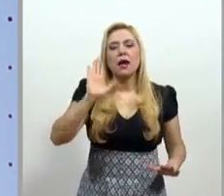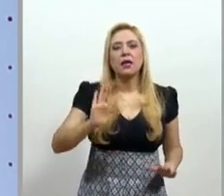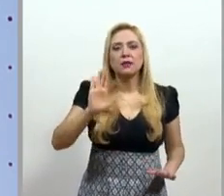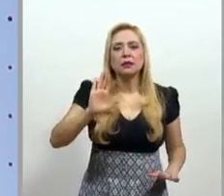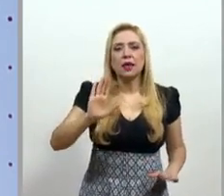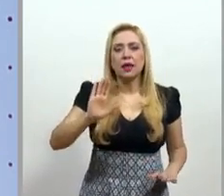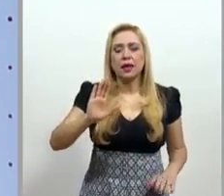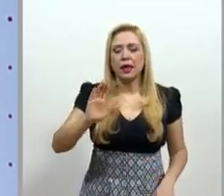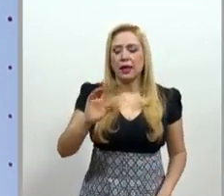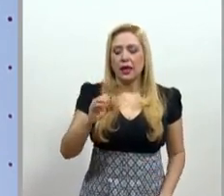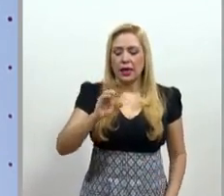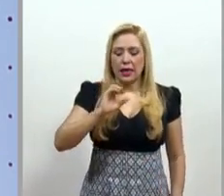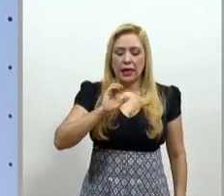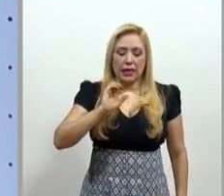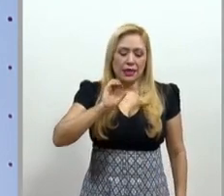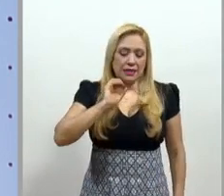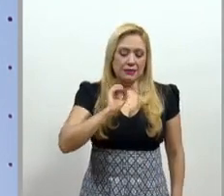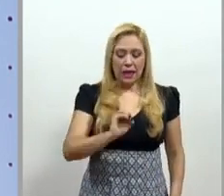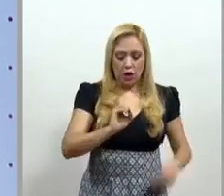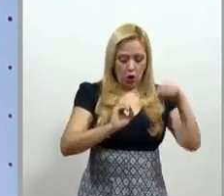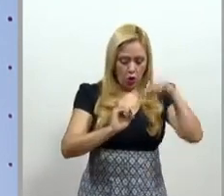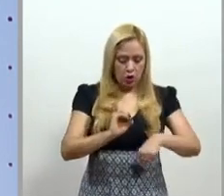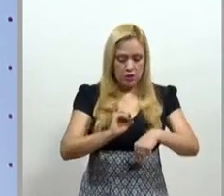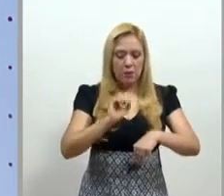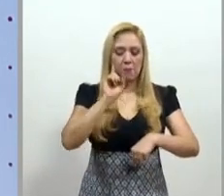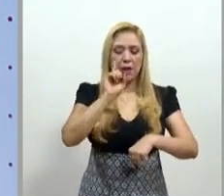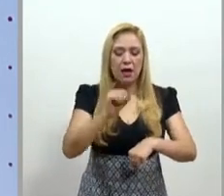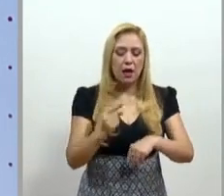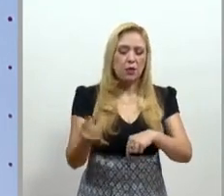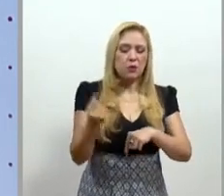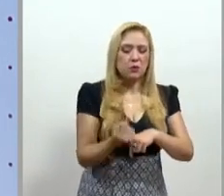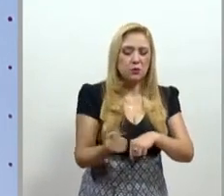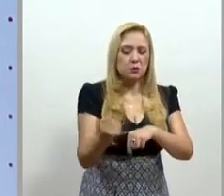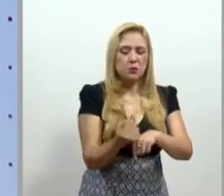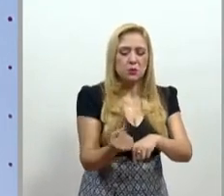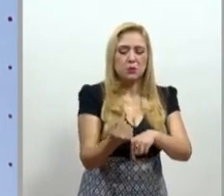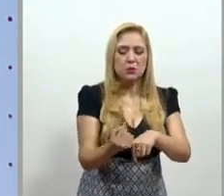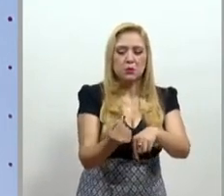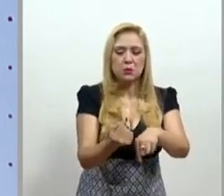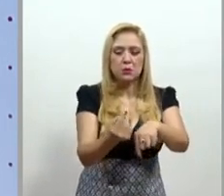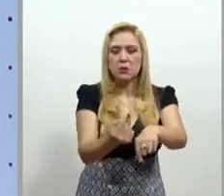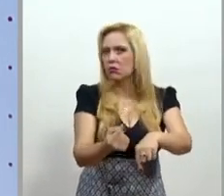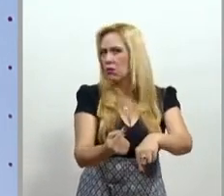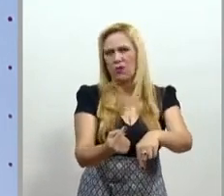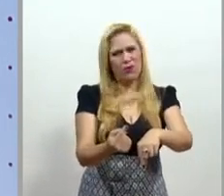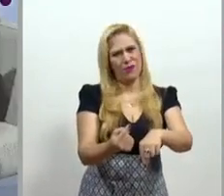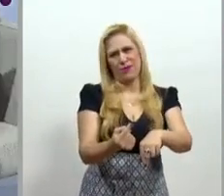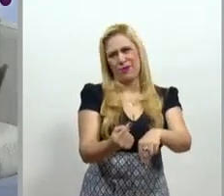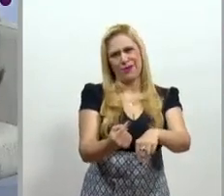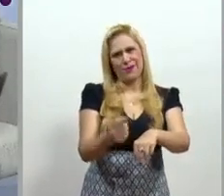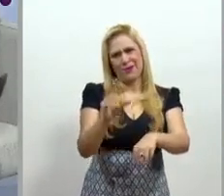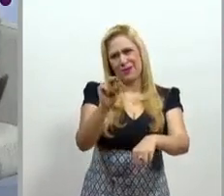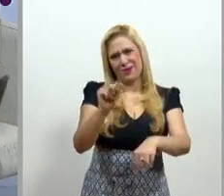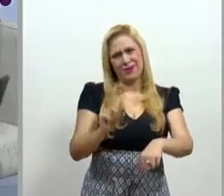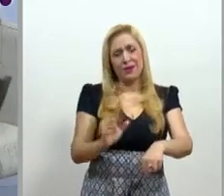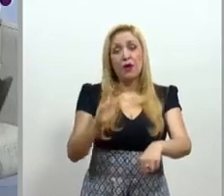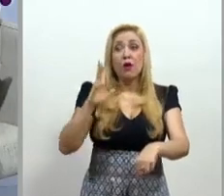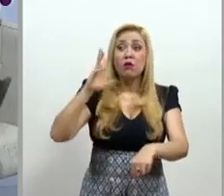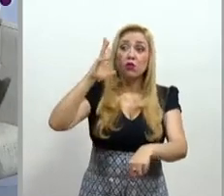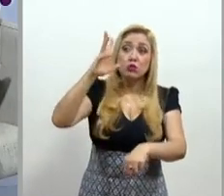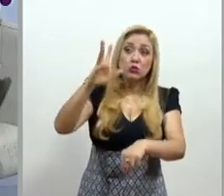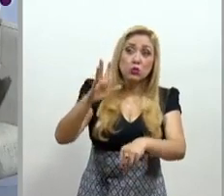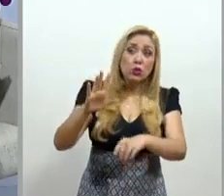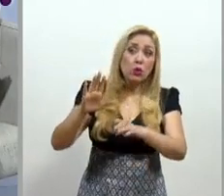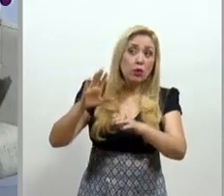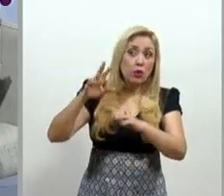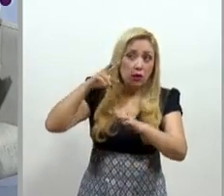cero. Nosotros nos estamos limitando para proteger a generaciones futuras. No, esto es falso. Protegiendo las generaciones futuras nos